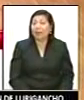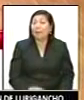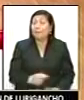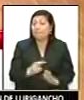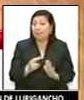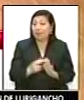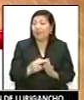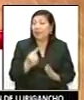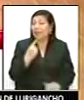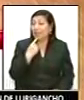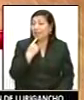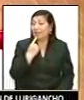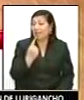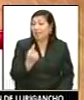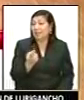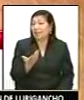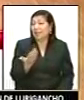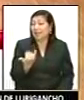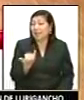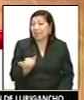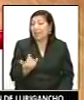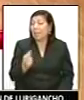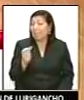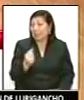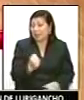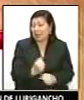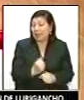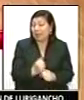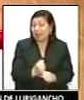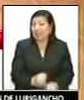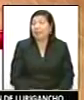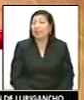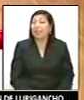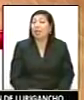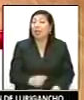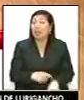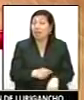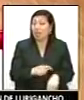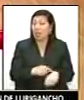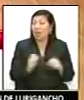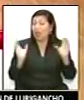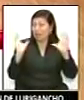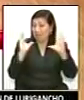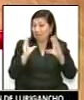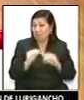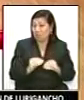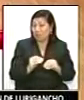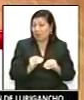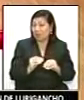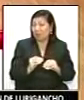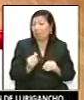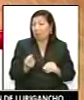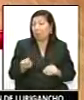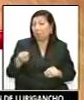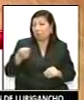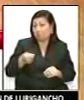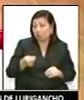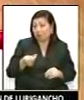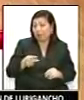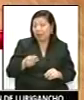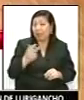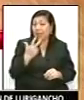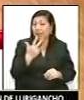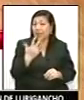proyecto lo que señala es que el trabajador que labora en horario nocturno perciba un aporte, un recargo de